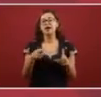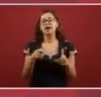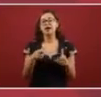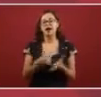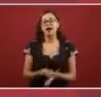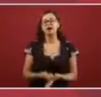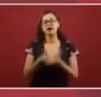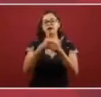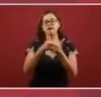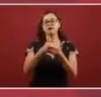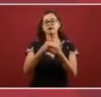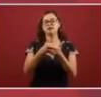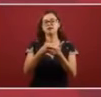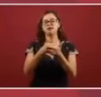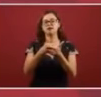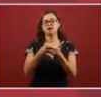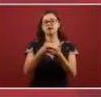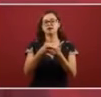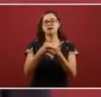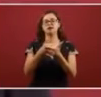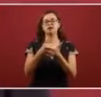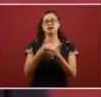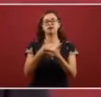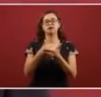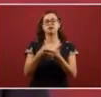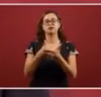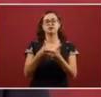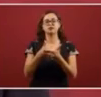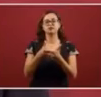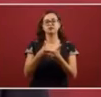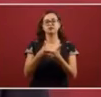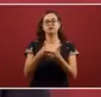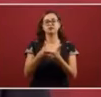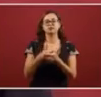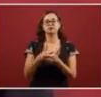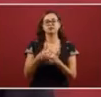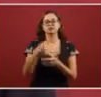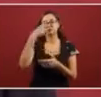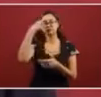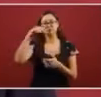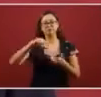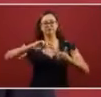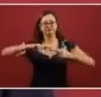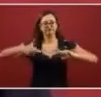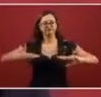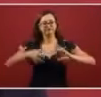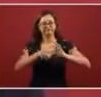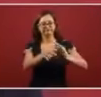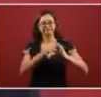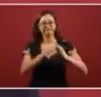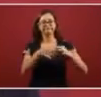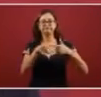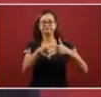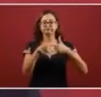a que no hubiese ruptura, que no se